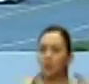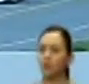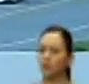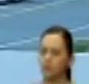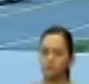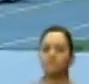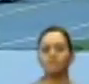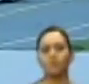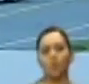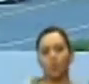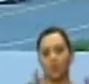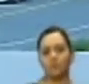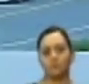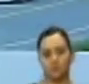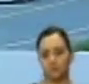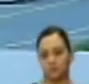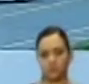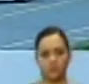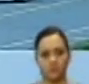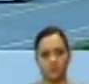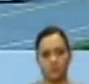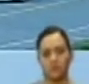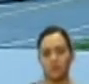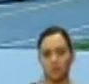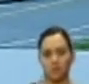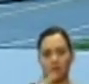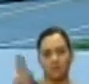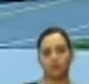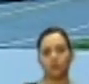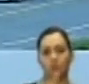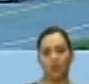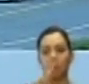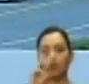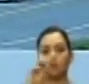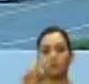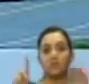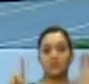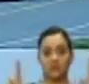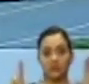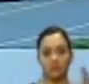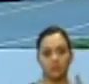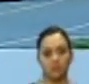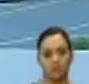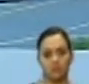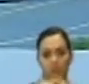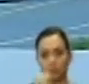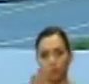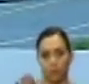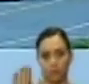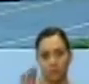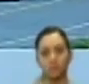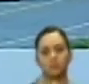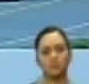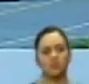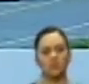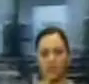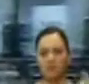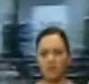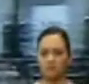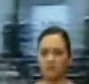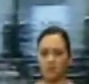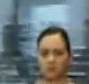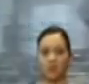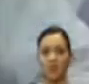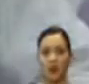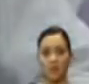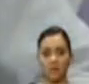del 2006. Bueno, también un poco de sentimiento ahí, porque como decía